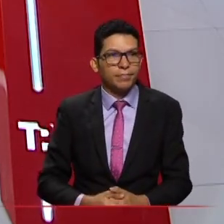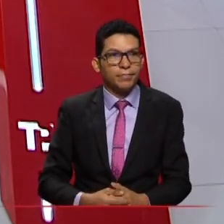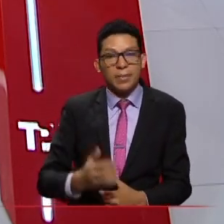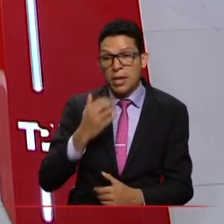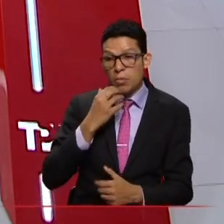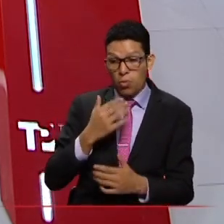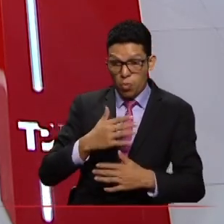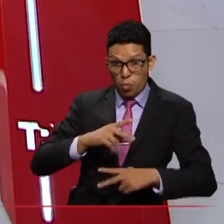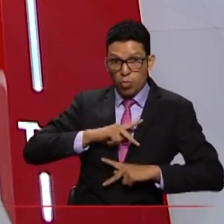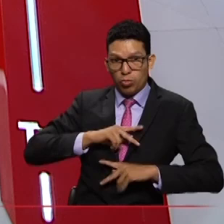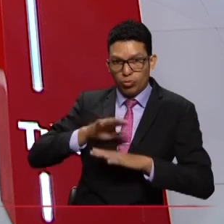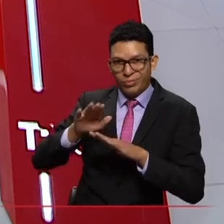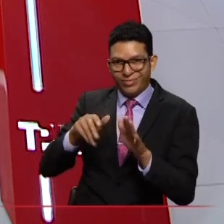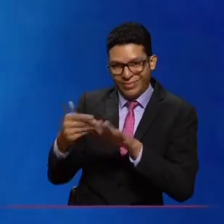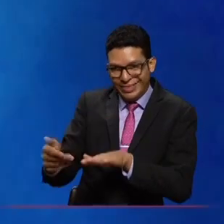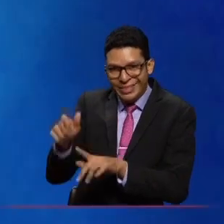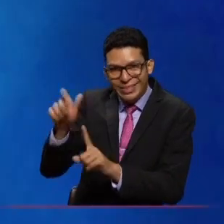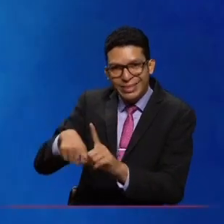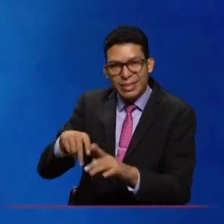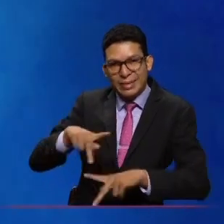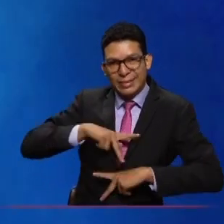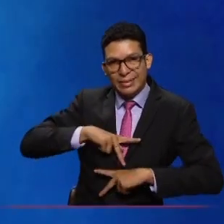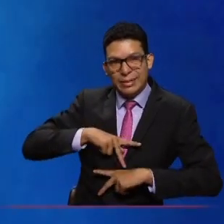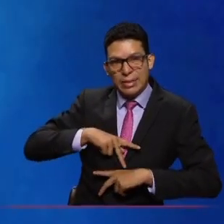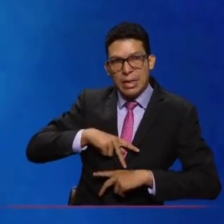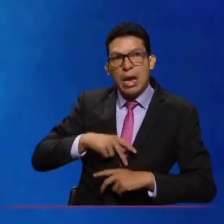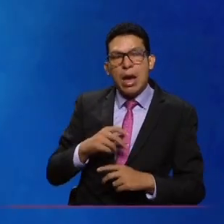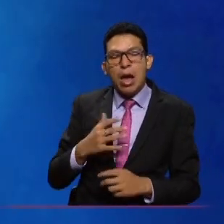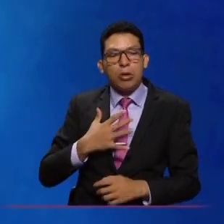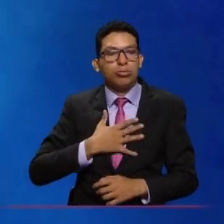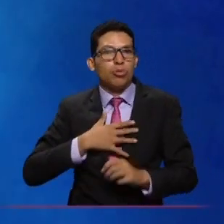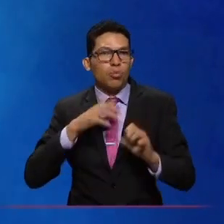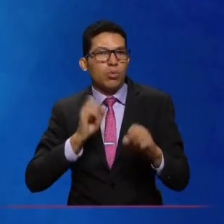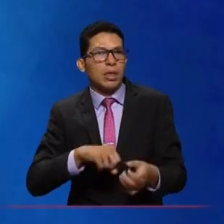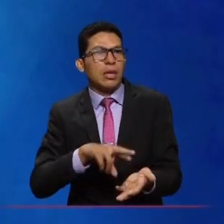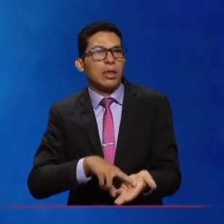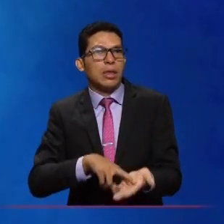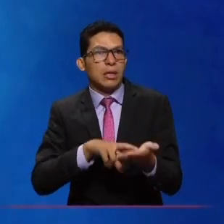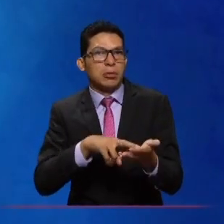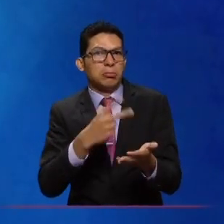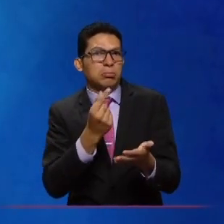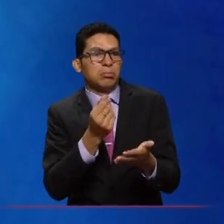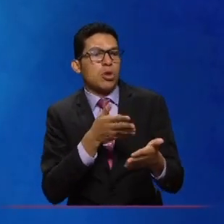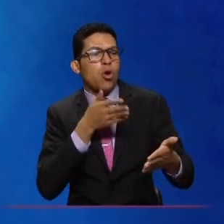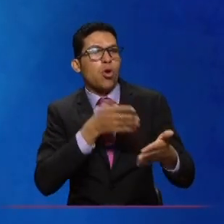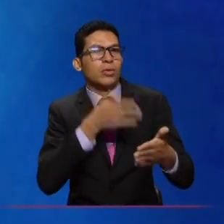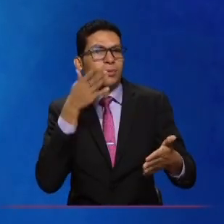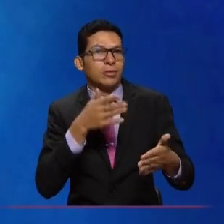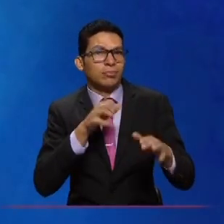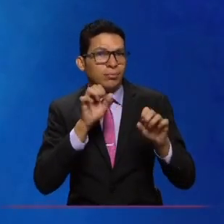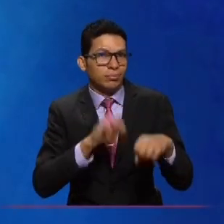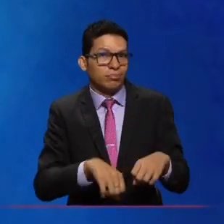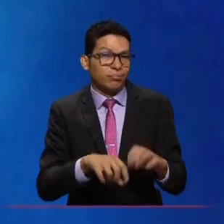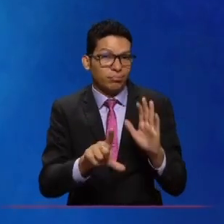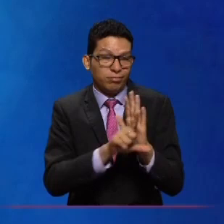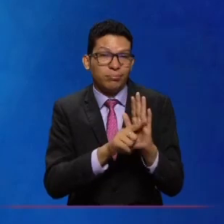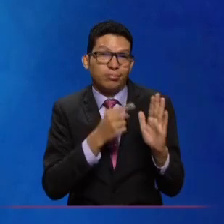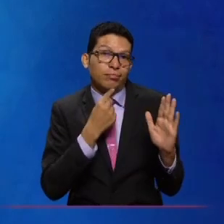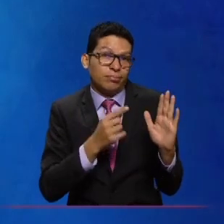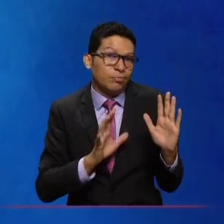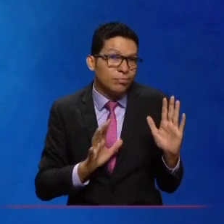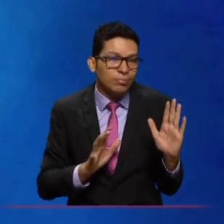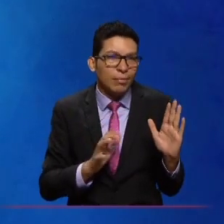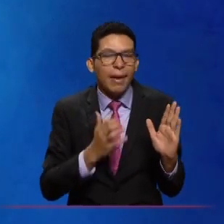deja bienes, pues el acreedor tiene la posibilidad de recuperar su dinero mediante unos mecanismos que la ley le provee. Por